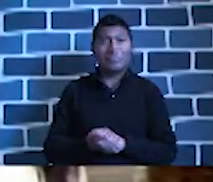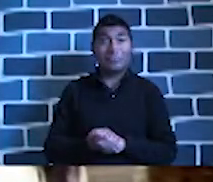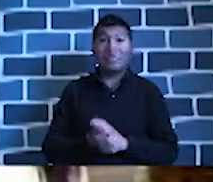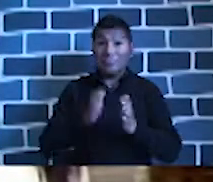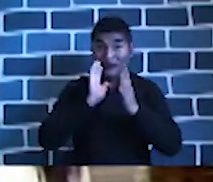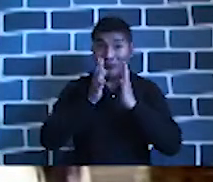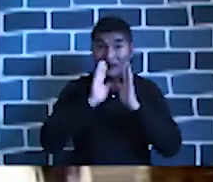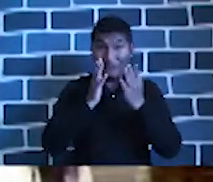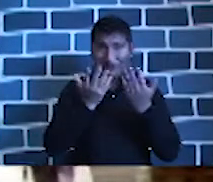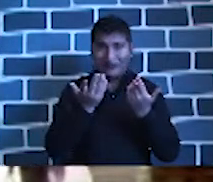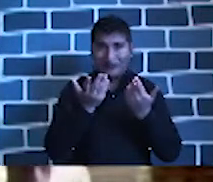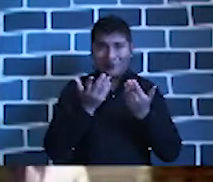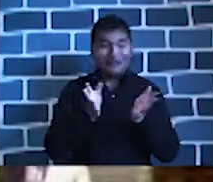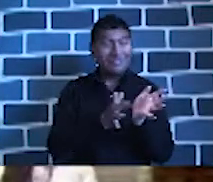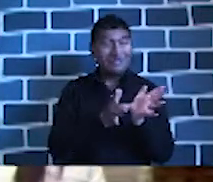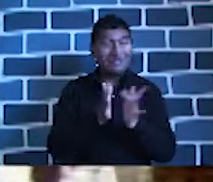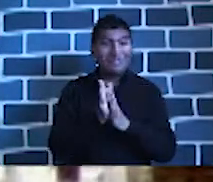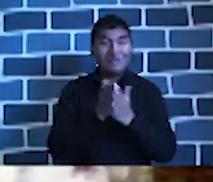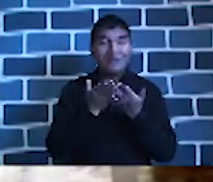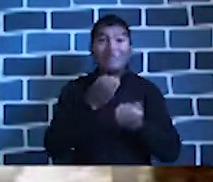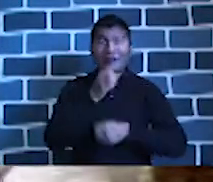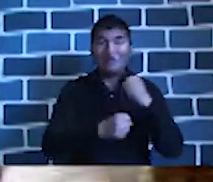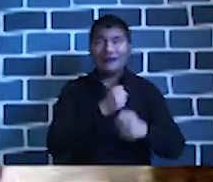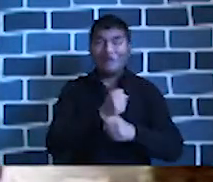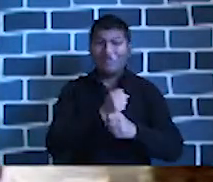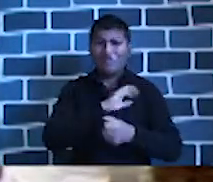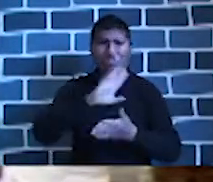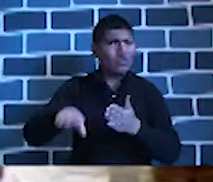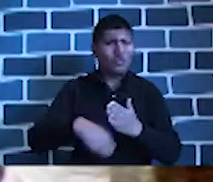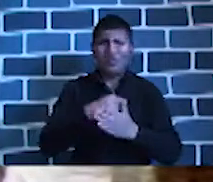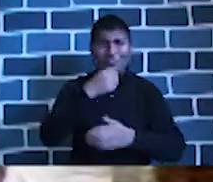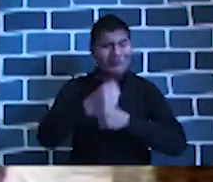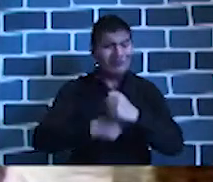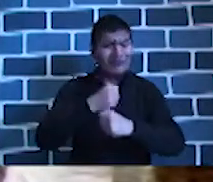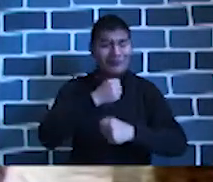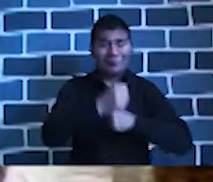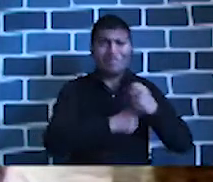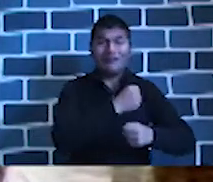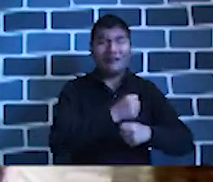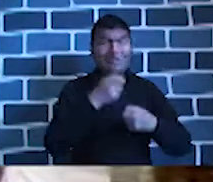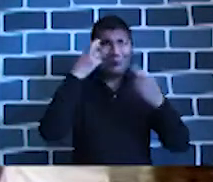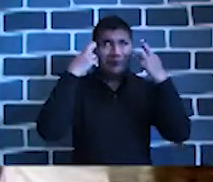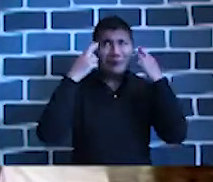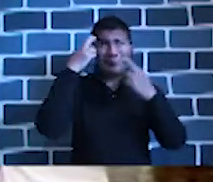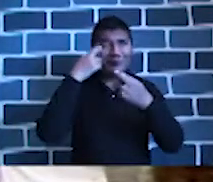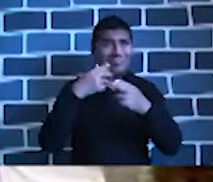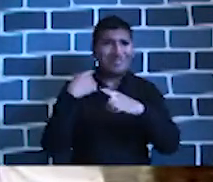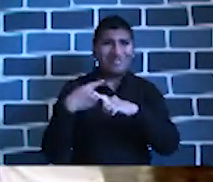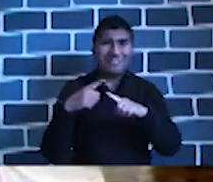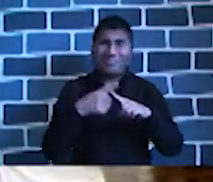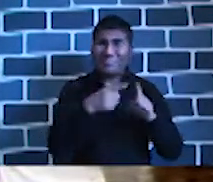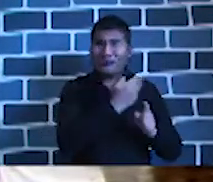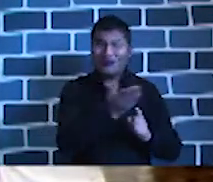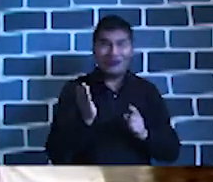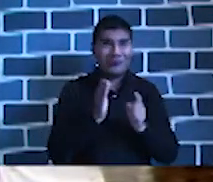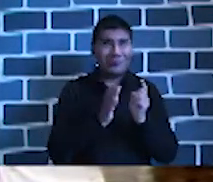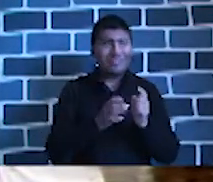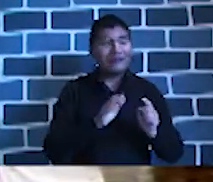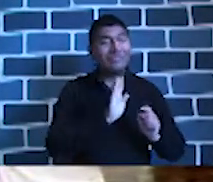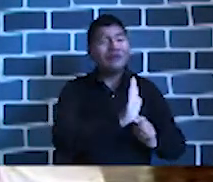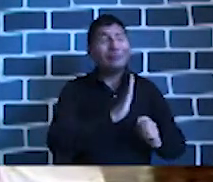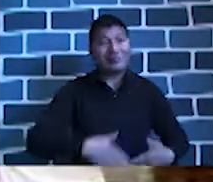A lo largo del año litúrgico, todos los años, meditamos los grandes misterios de la vida de